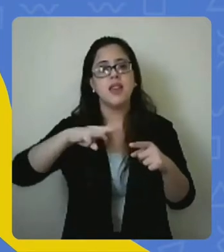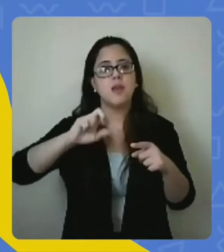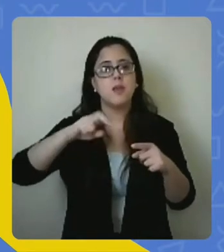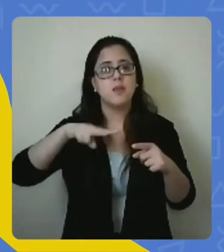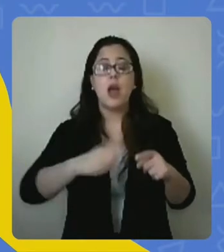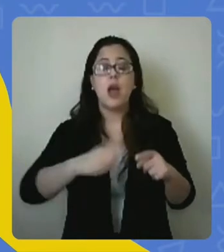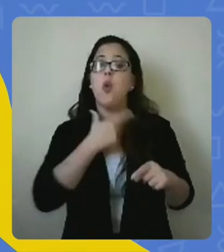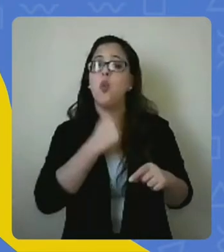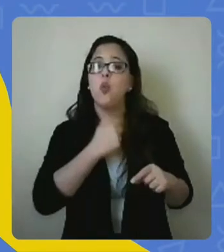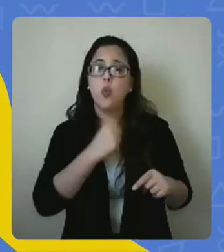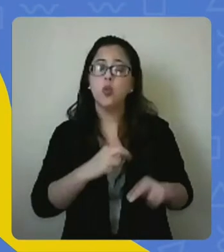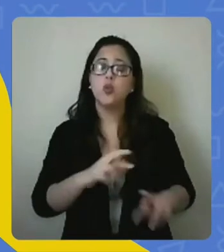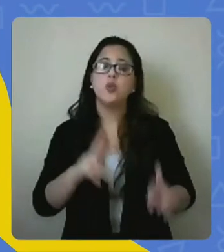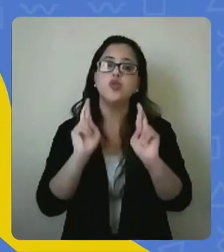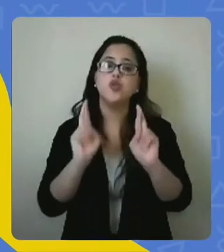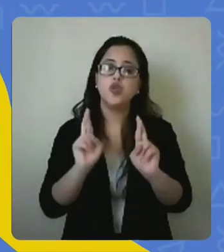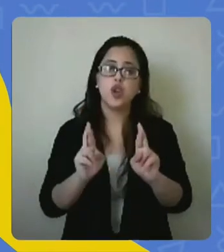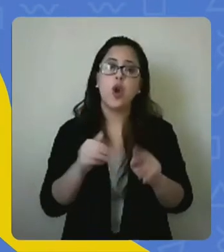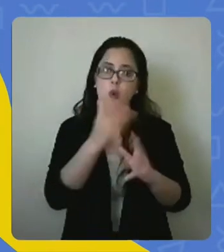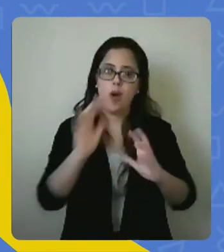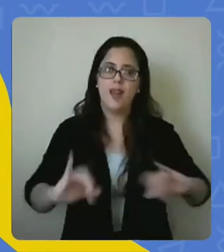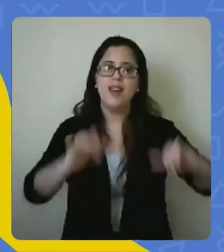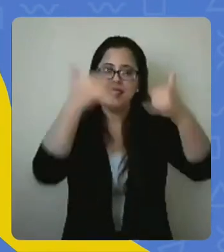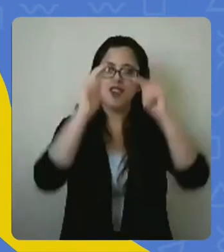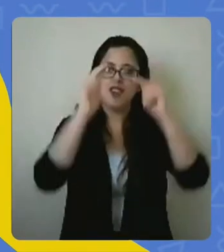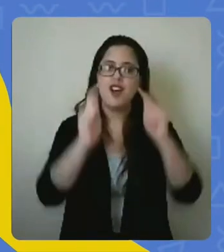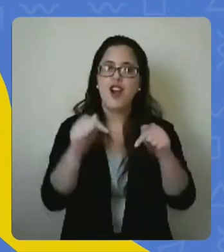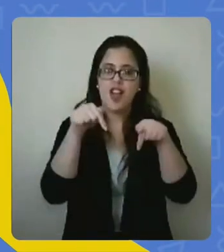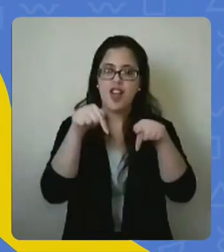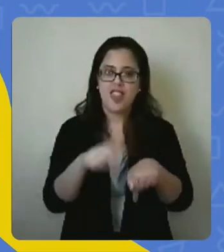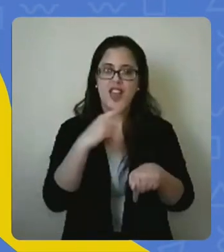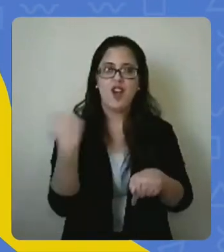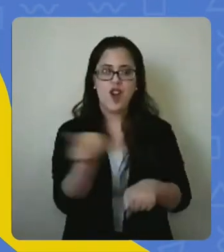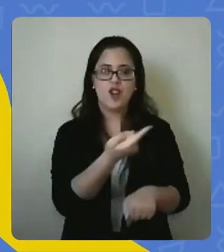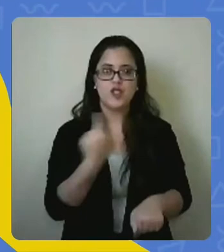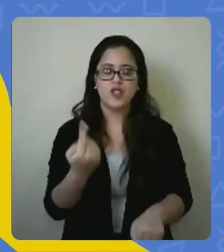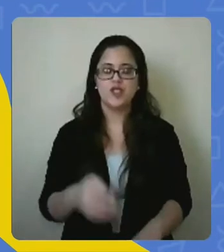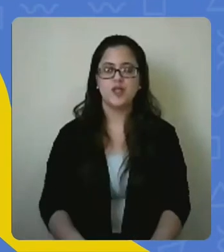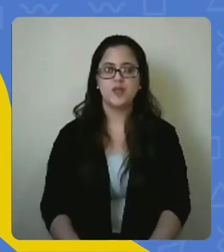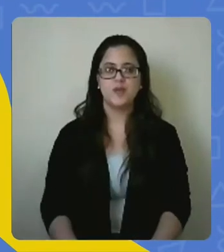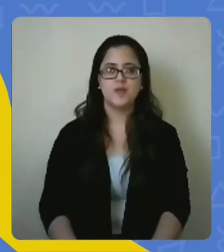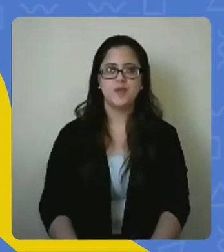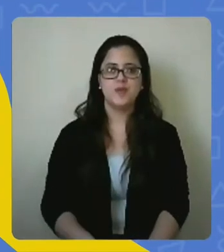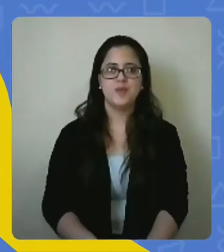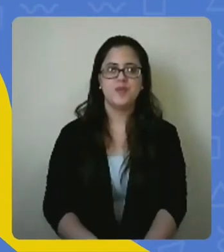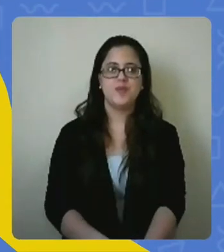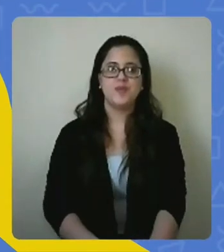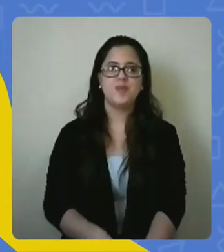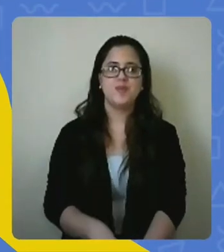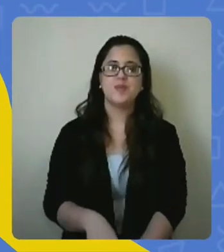que lo pasen bien hoy día con nosotros. Hasta luego.